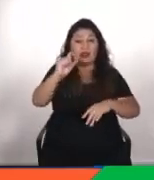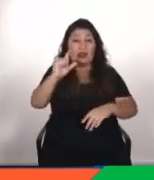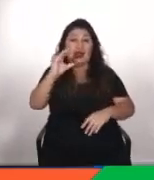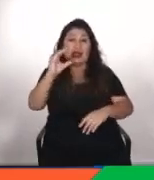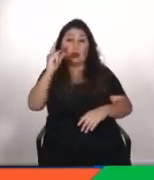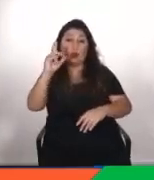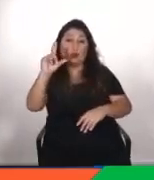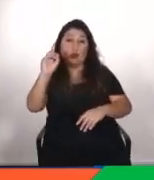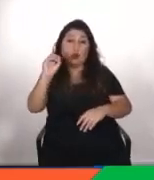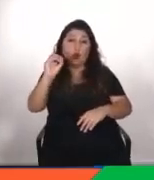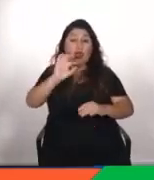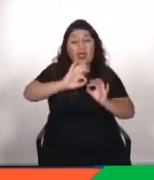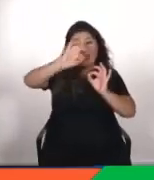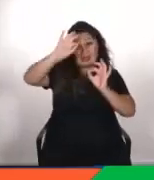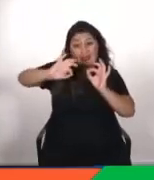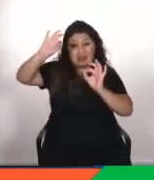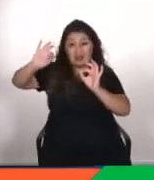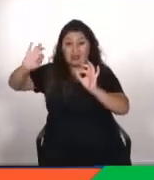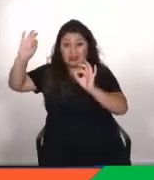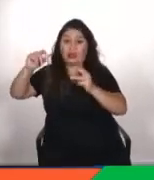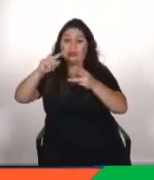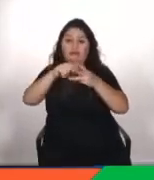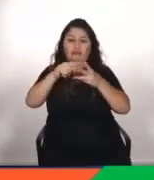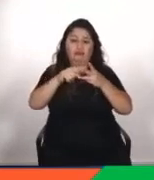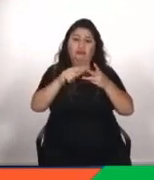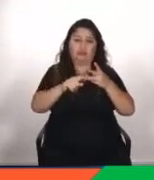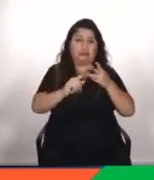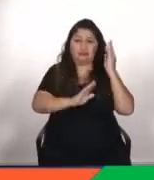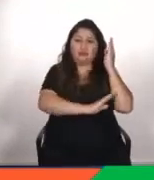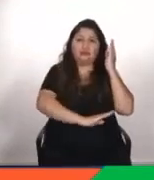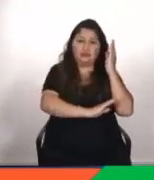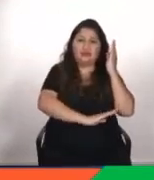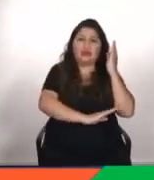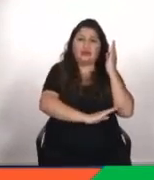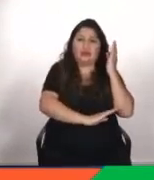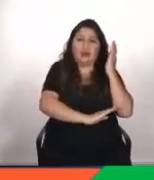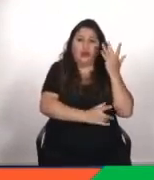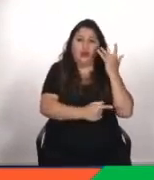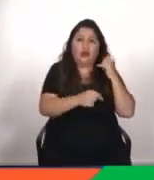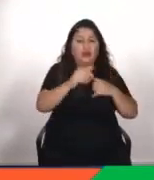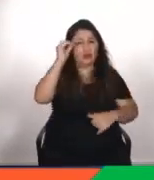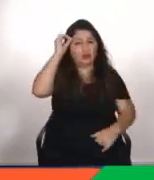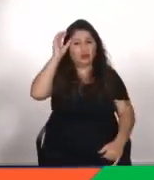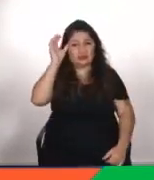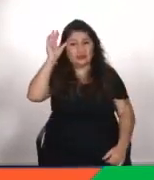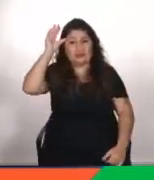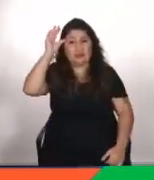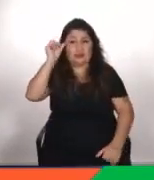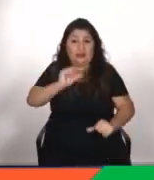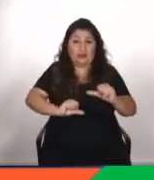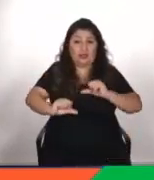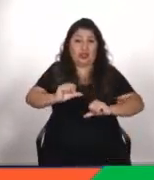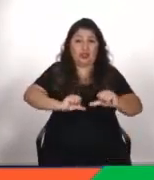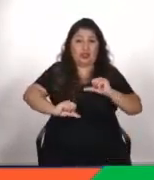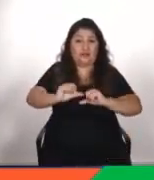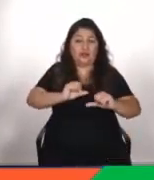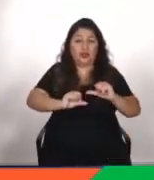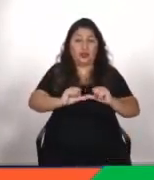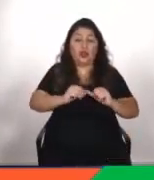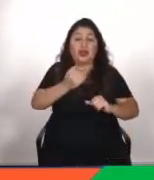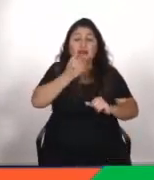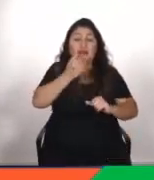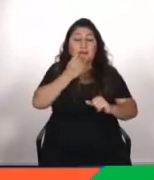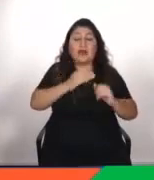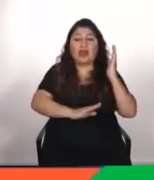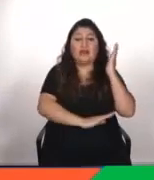la estadística. Creo que esas tres cosas deberían estar porque son la base del conocimiento después científico a todos los niveles y también porque son